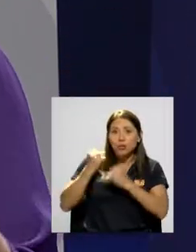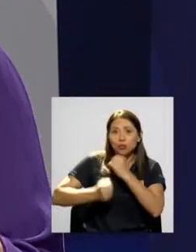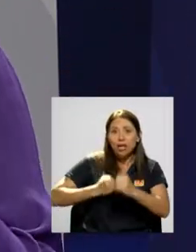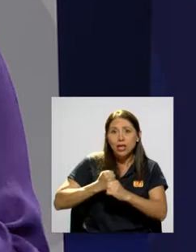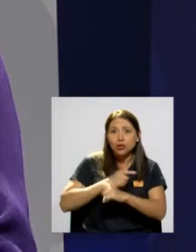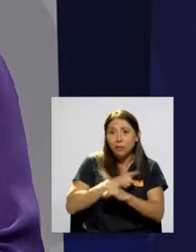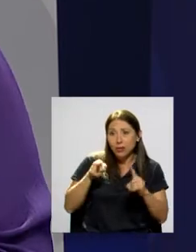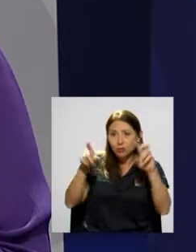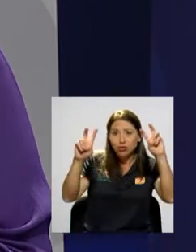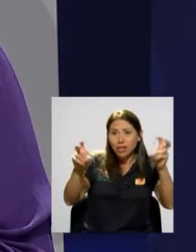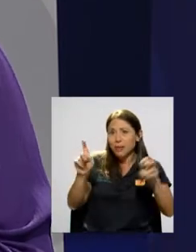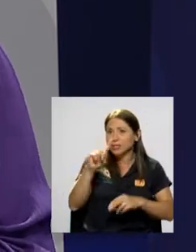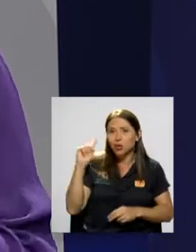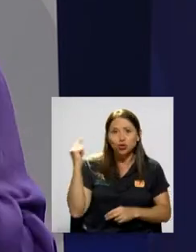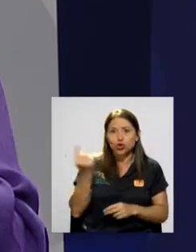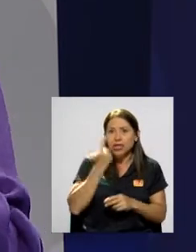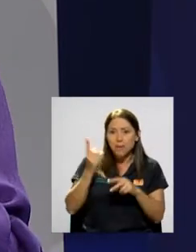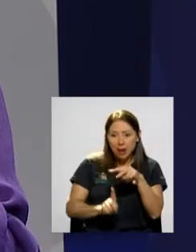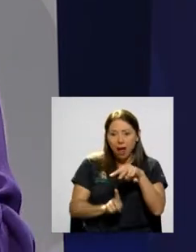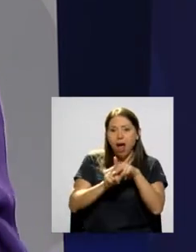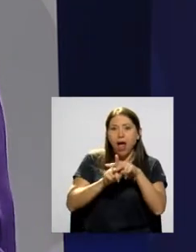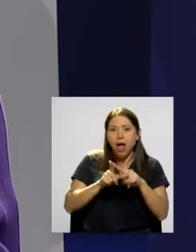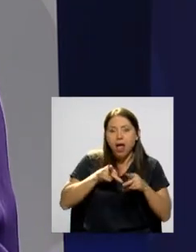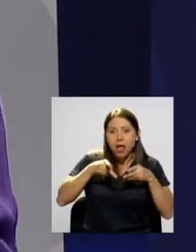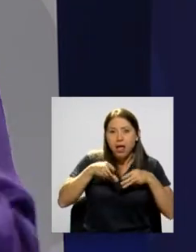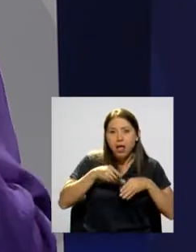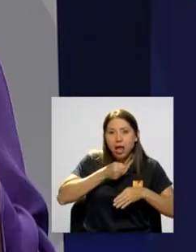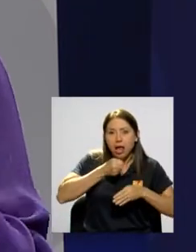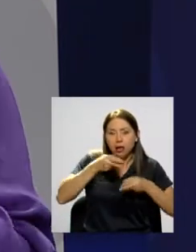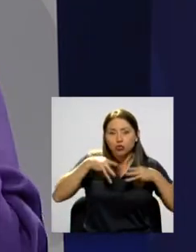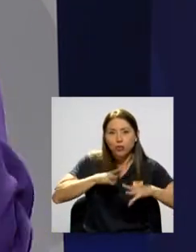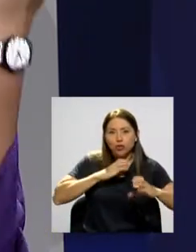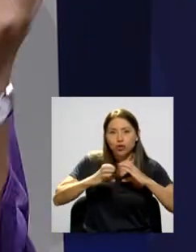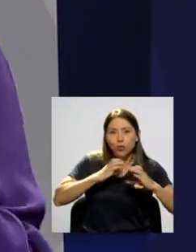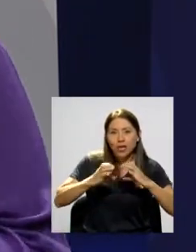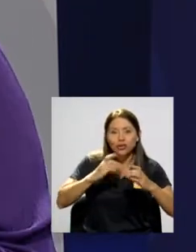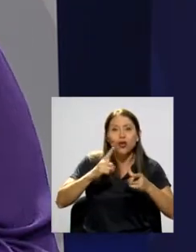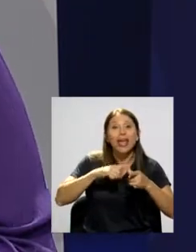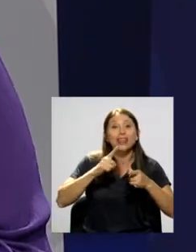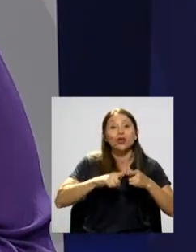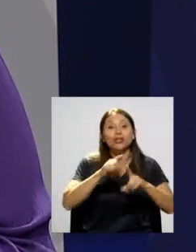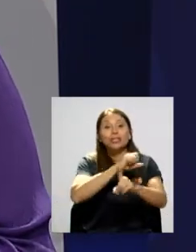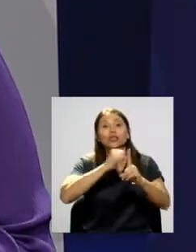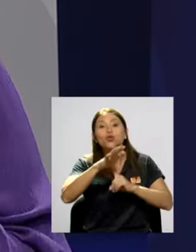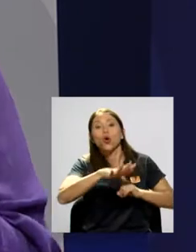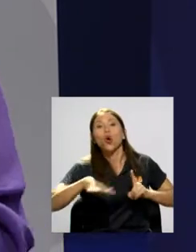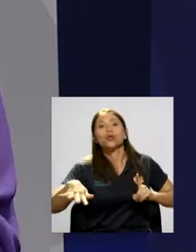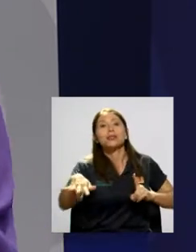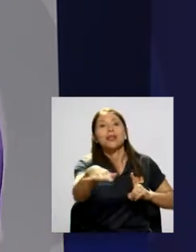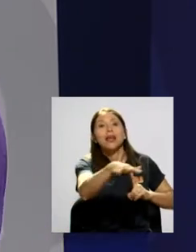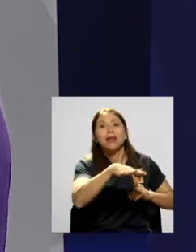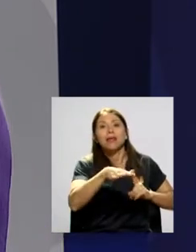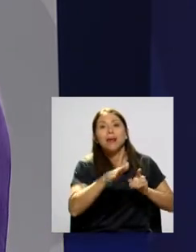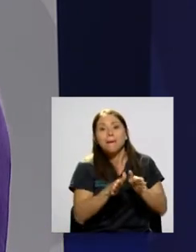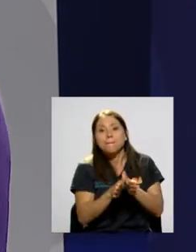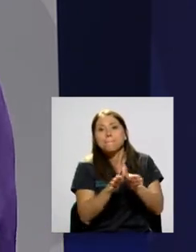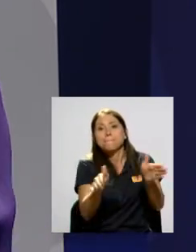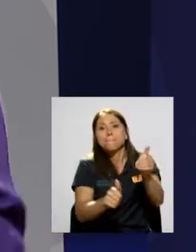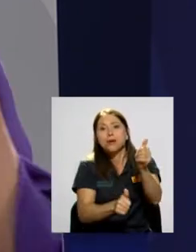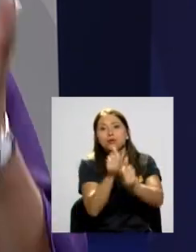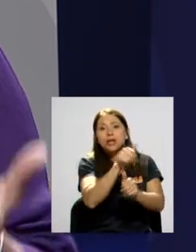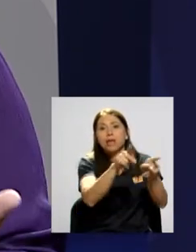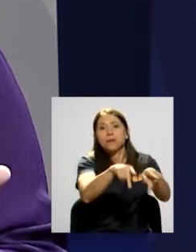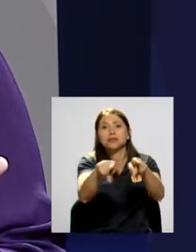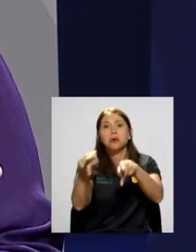no todos han tenido desafortunadamente un papel tan fuerte de cobertura, y por ende para el imaginario de la población, para el ciudadano, la ciudadana común,